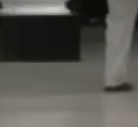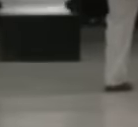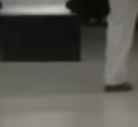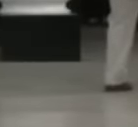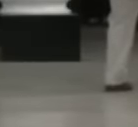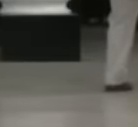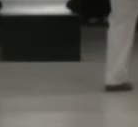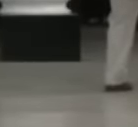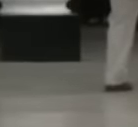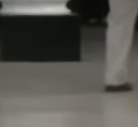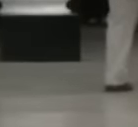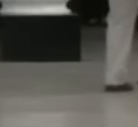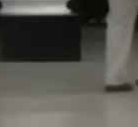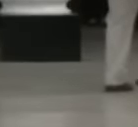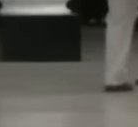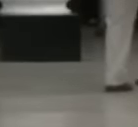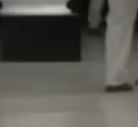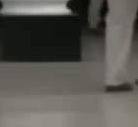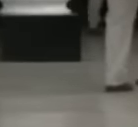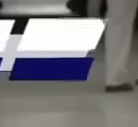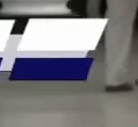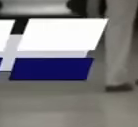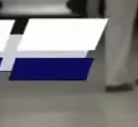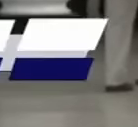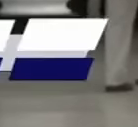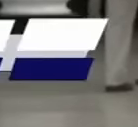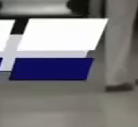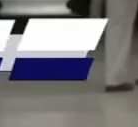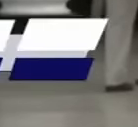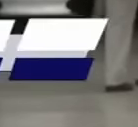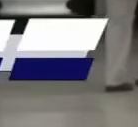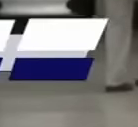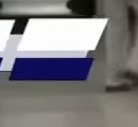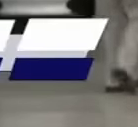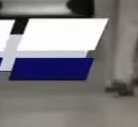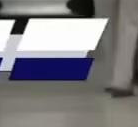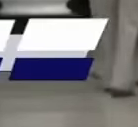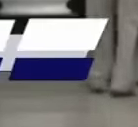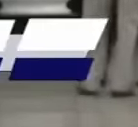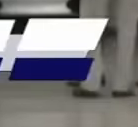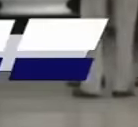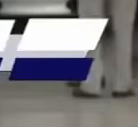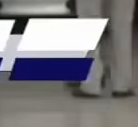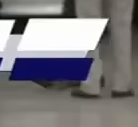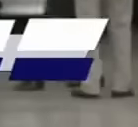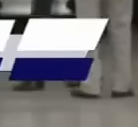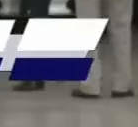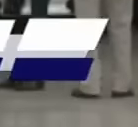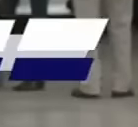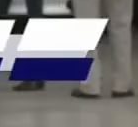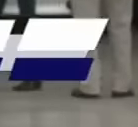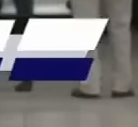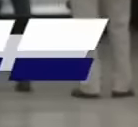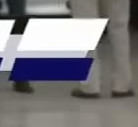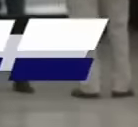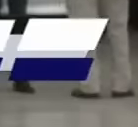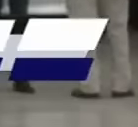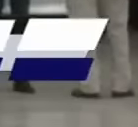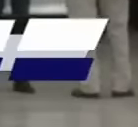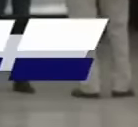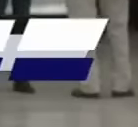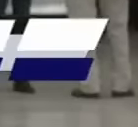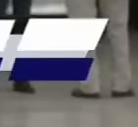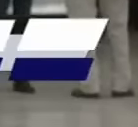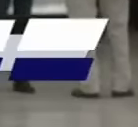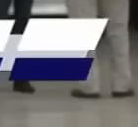en repudio al vil asesinato de Orlando Figuera y solicitó a la Asamblea Nacional asumir una investigación profunda ante el